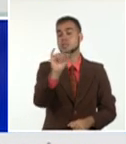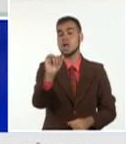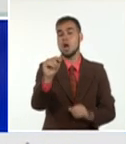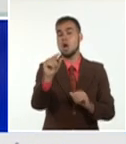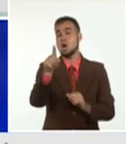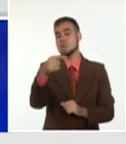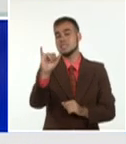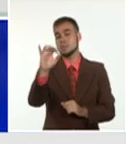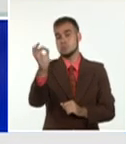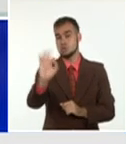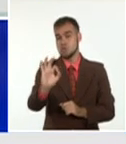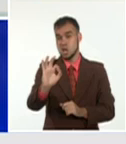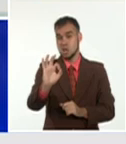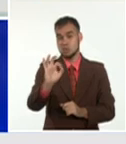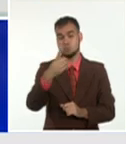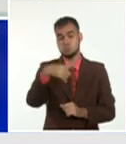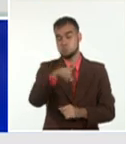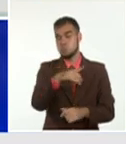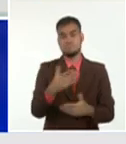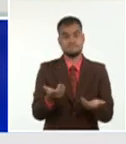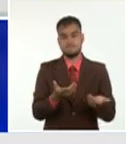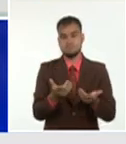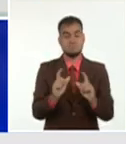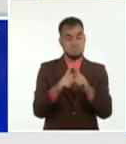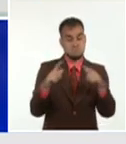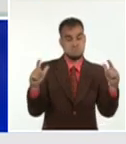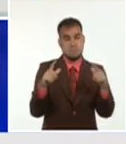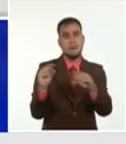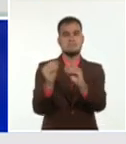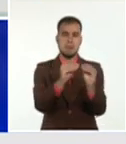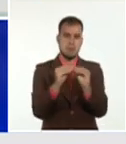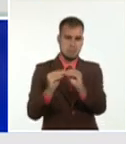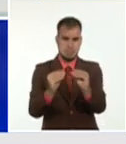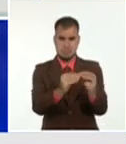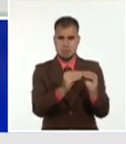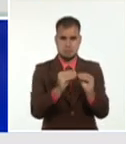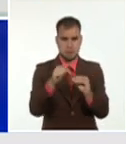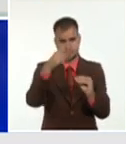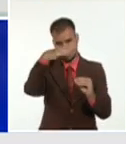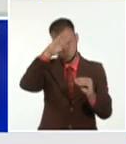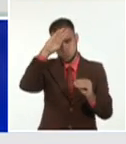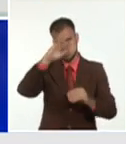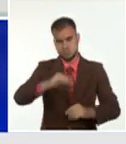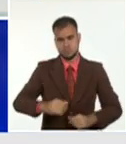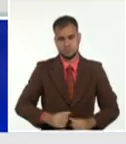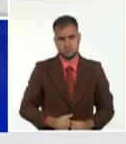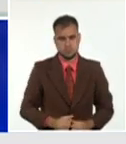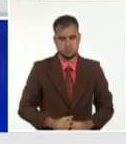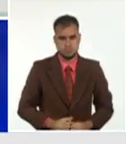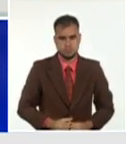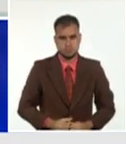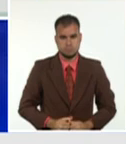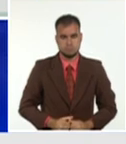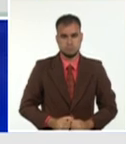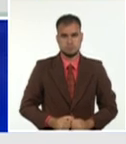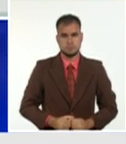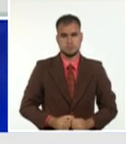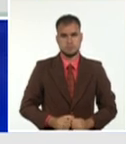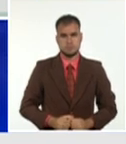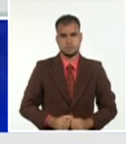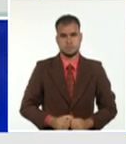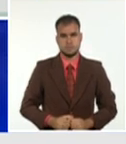son consecuencia de la transmisión autóctona. Realmente cifras muy